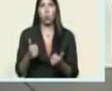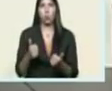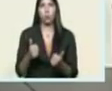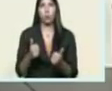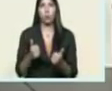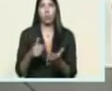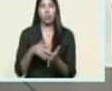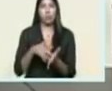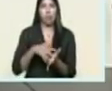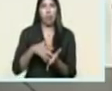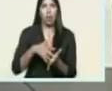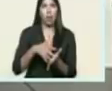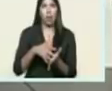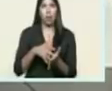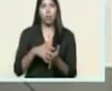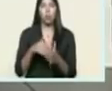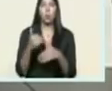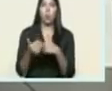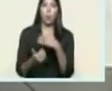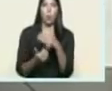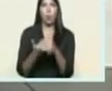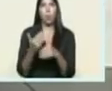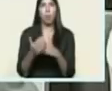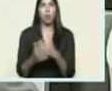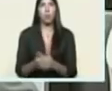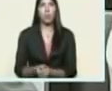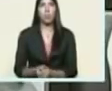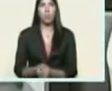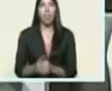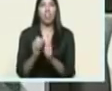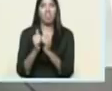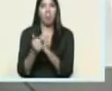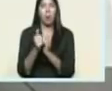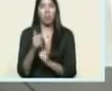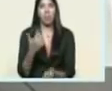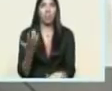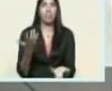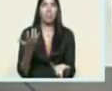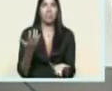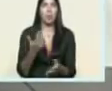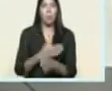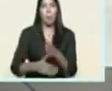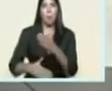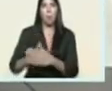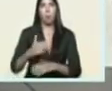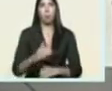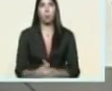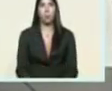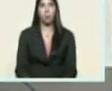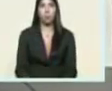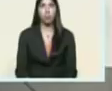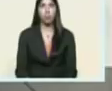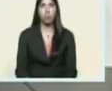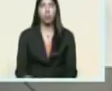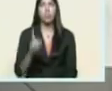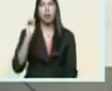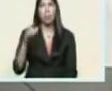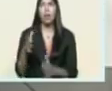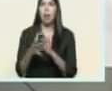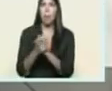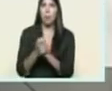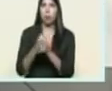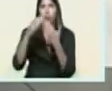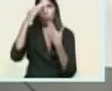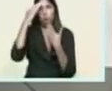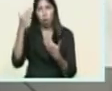recibió en actividades deportivas. Saludo Remigio Ceballos, almirante en jefe, querido compañero.